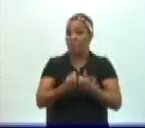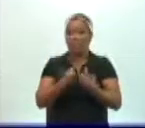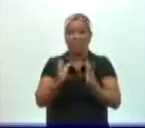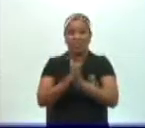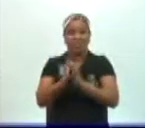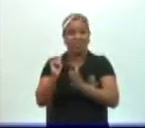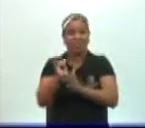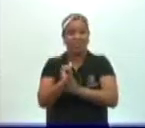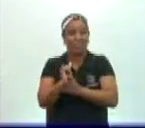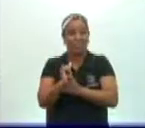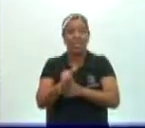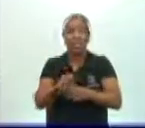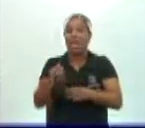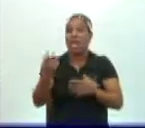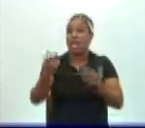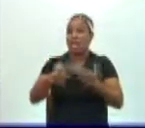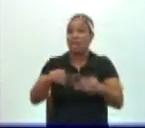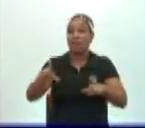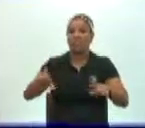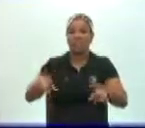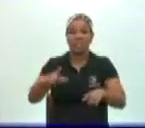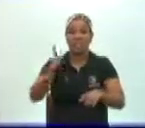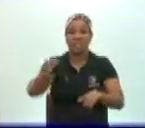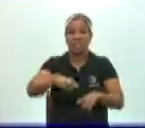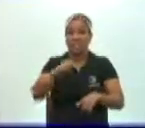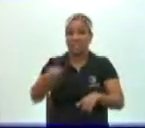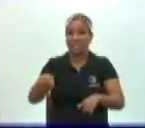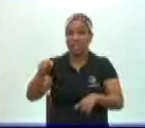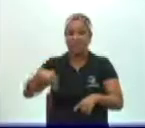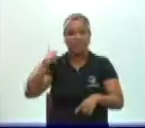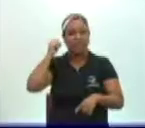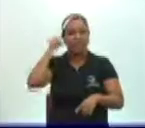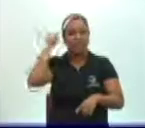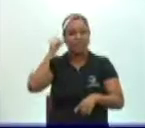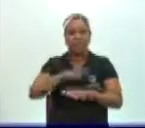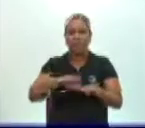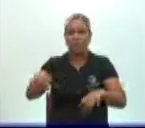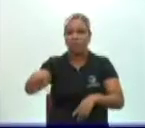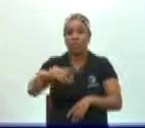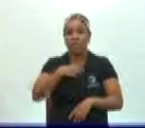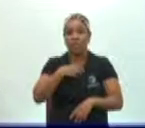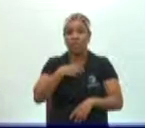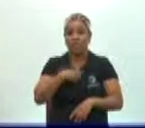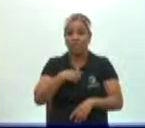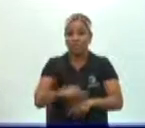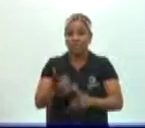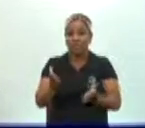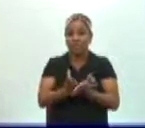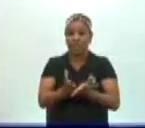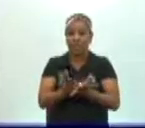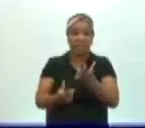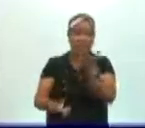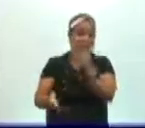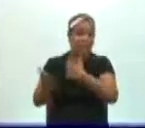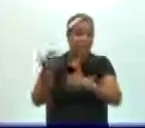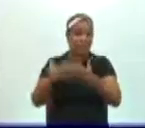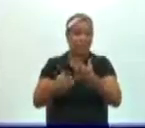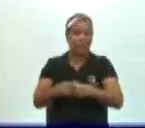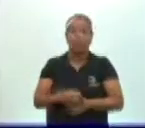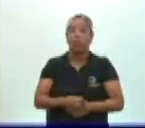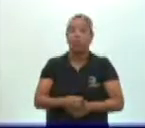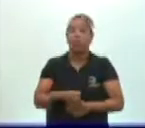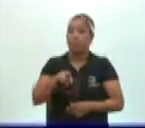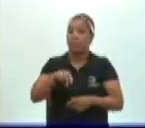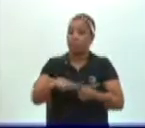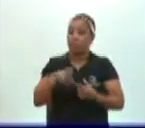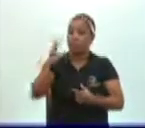allá, por Inglaterra. Estas ideas ya ustedes las tienen de clases anteriores, pero yo las estoy recordando para poder entender lo